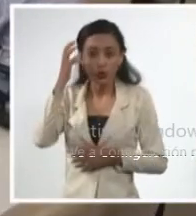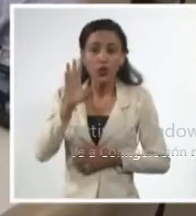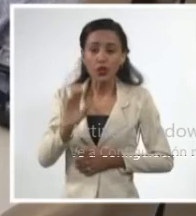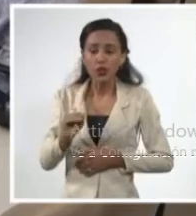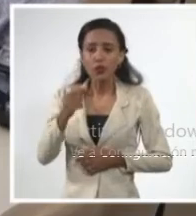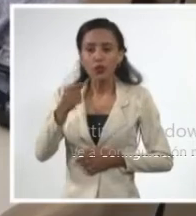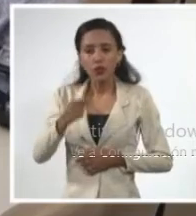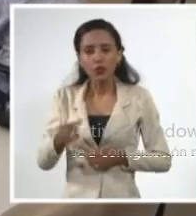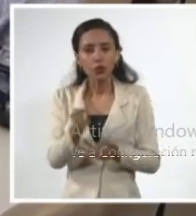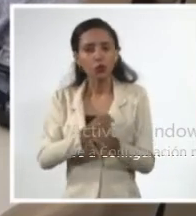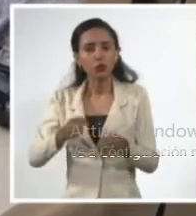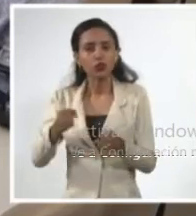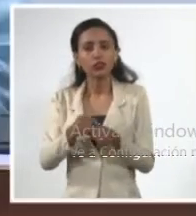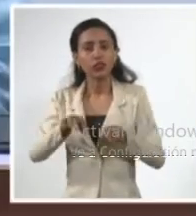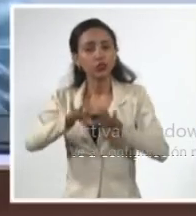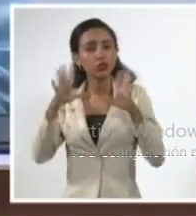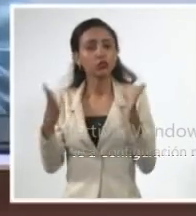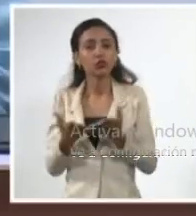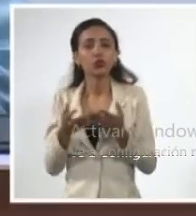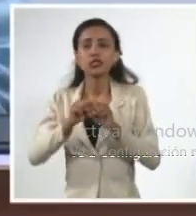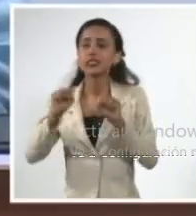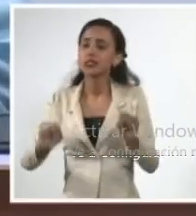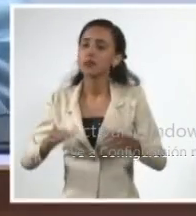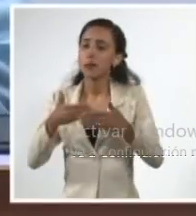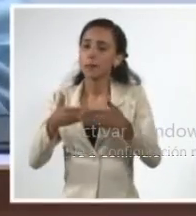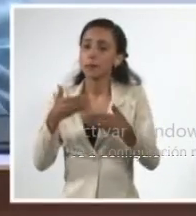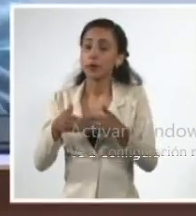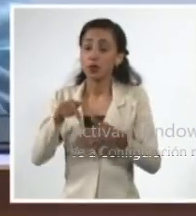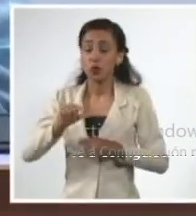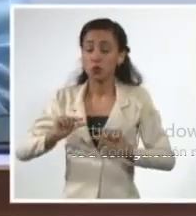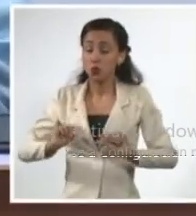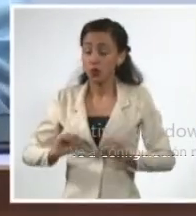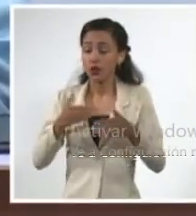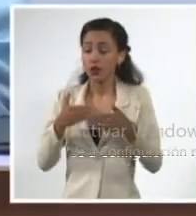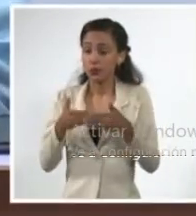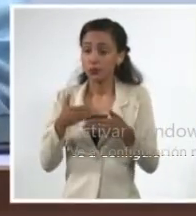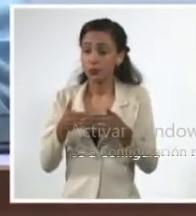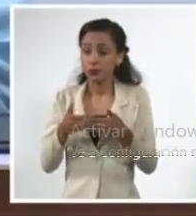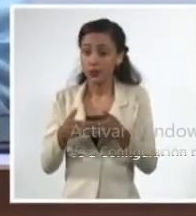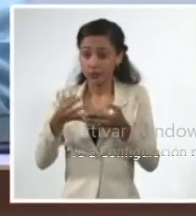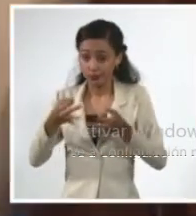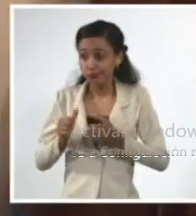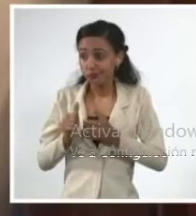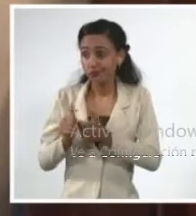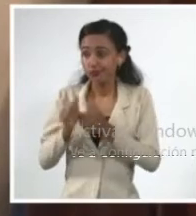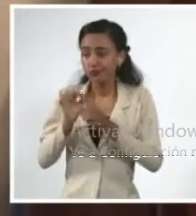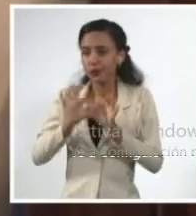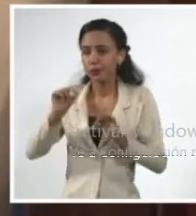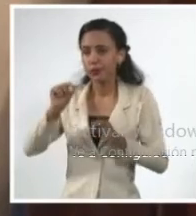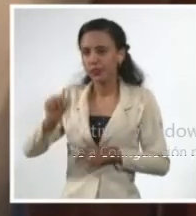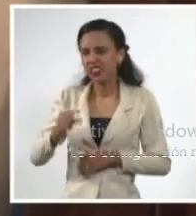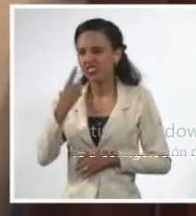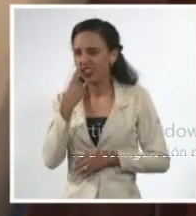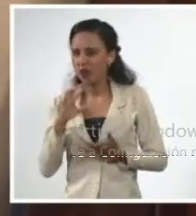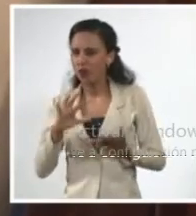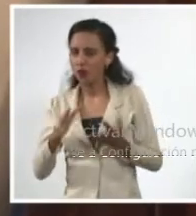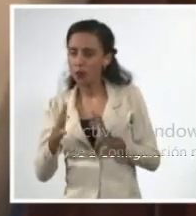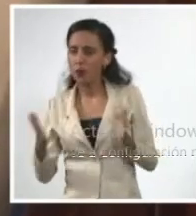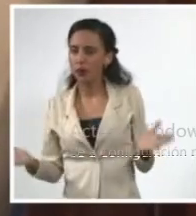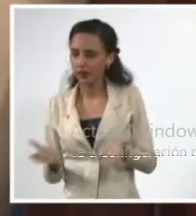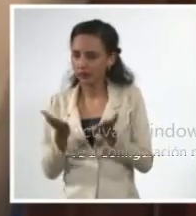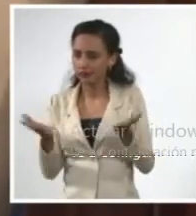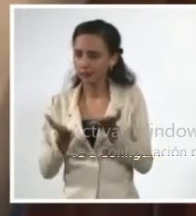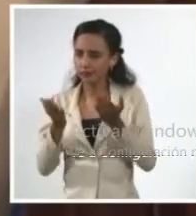extender su empleo en todo el sistema empresarial, pues hoy son pocas las empresas que han visto en la asesoría de expertos una vía para